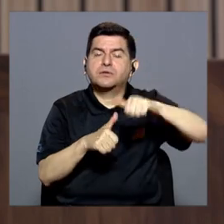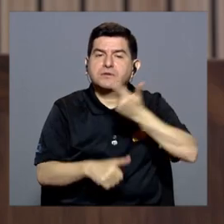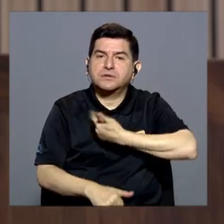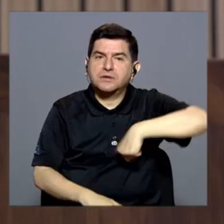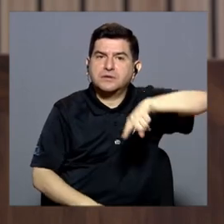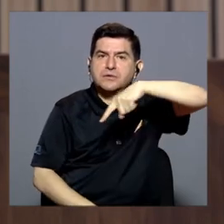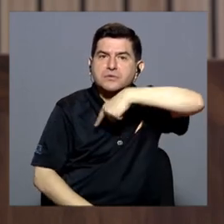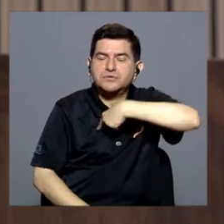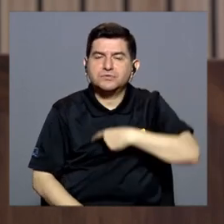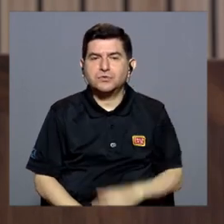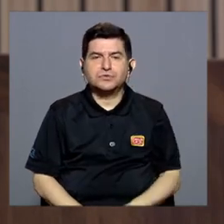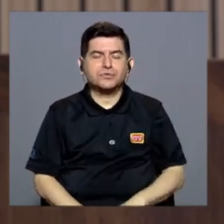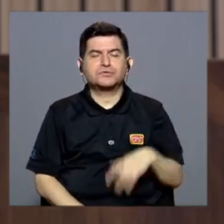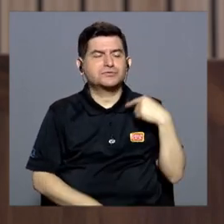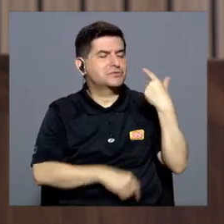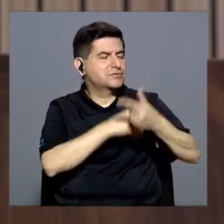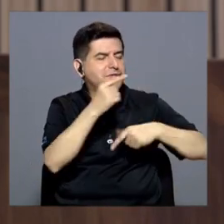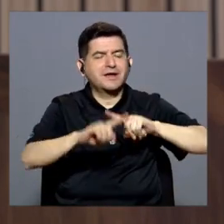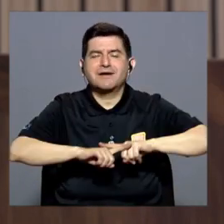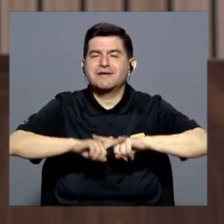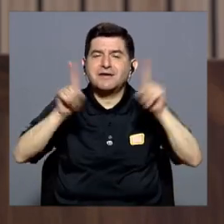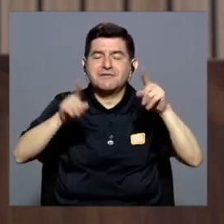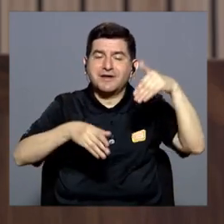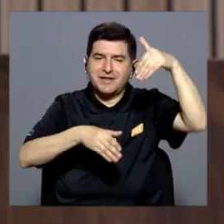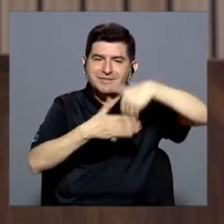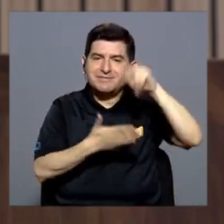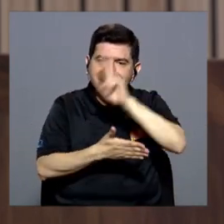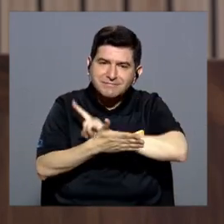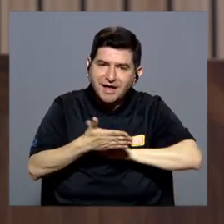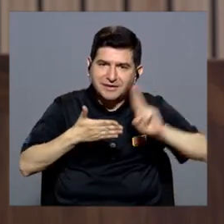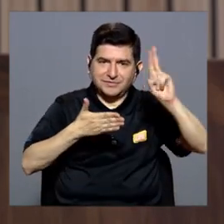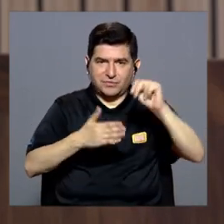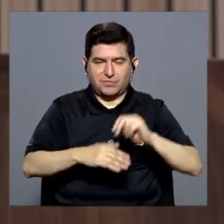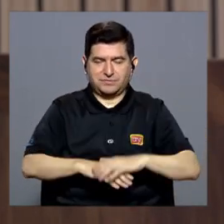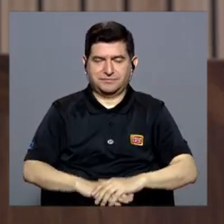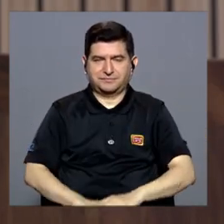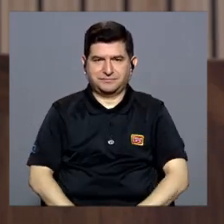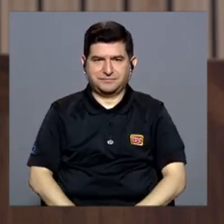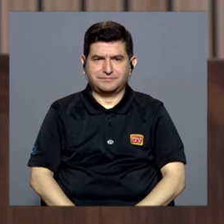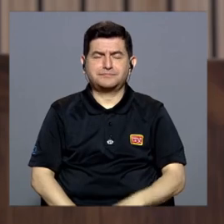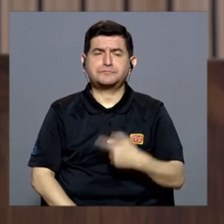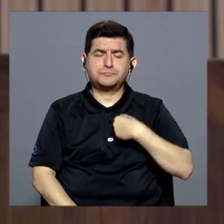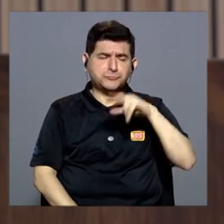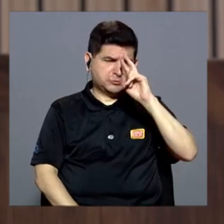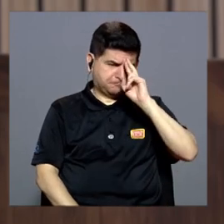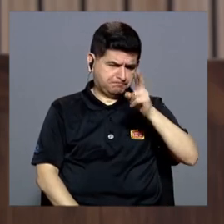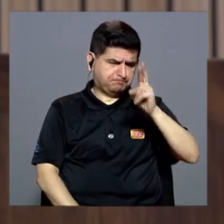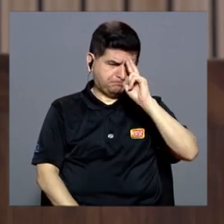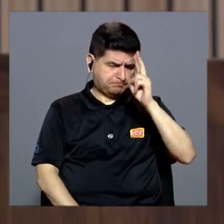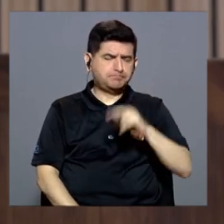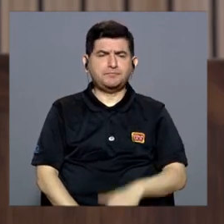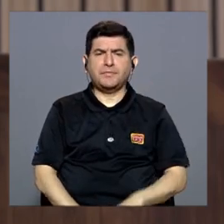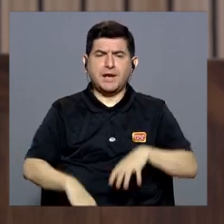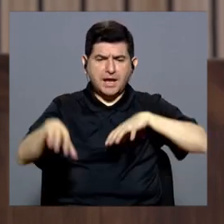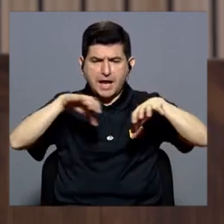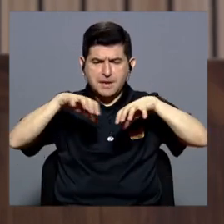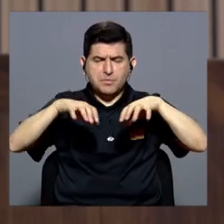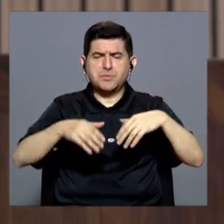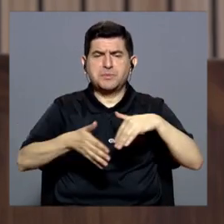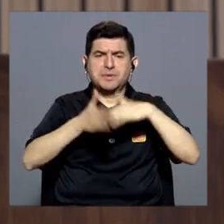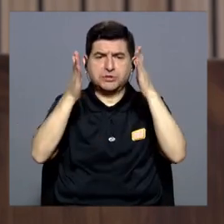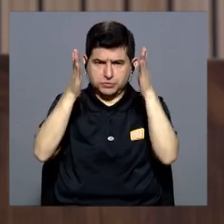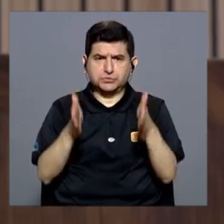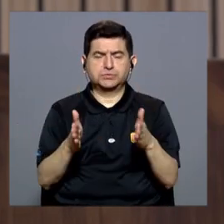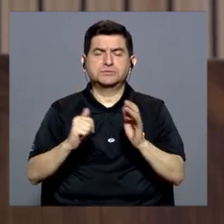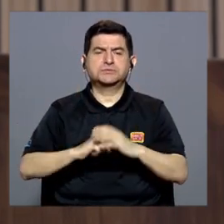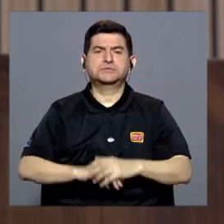nosotros somos de generaciones diferentes en la universidad. Entonces, yo respeto mucho el movimiento estudiantil. Creo